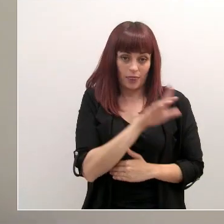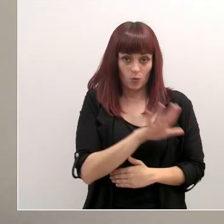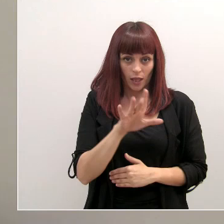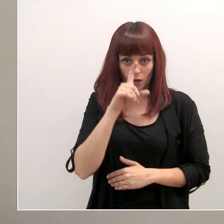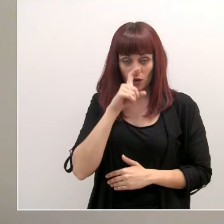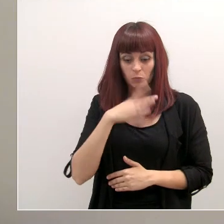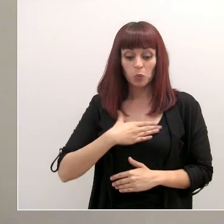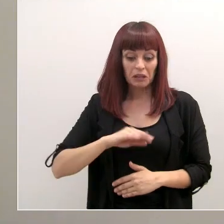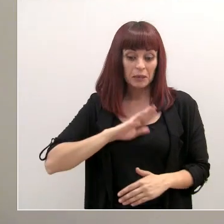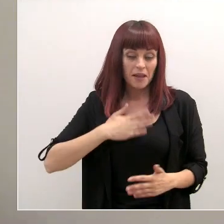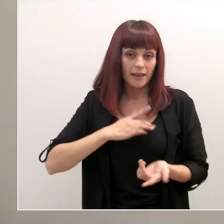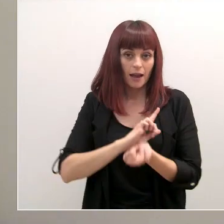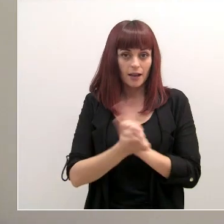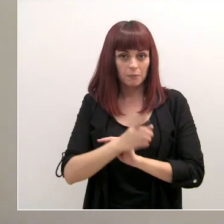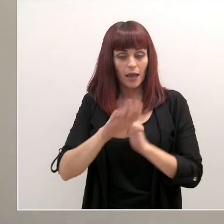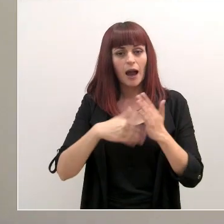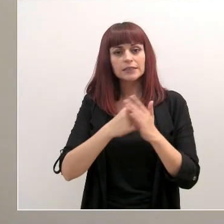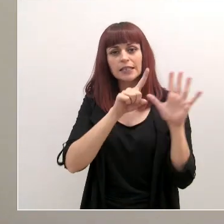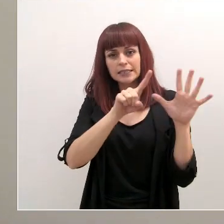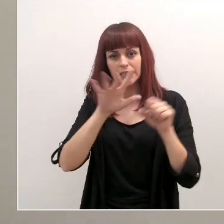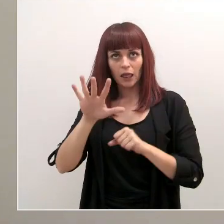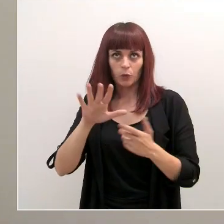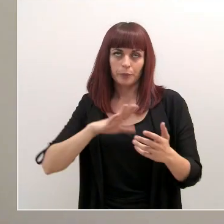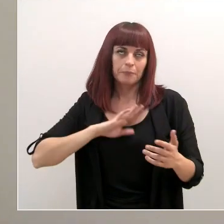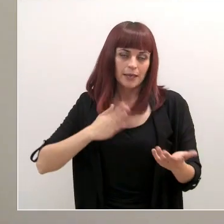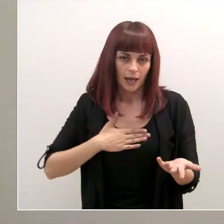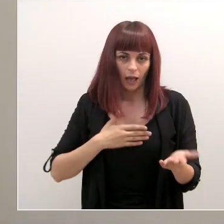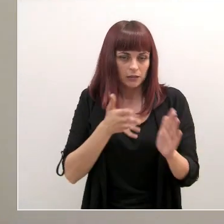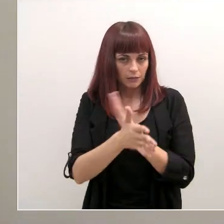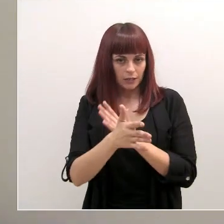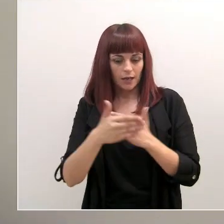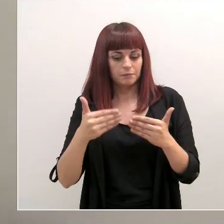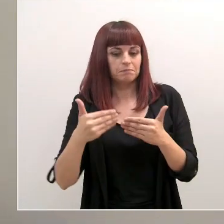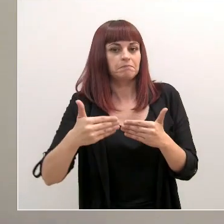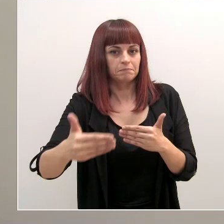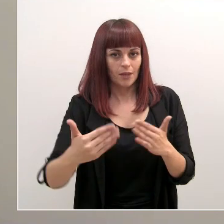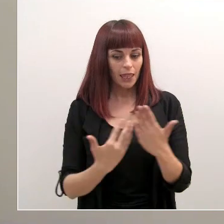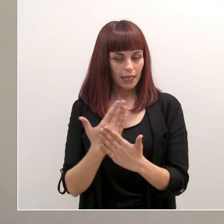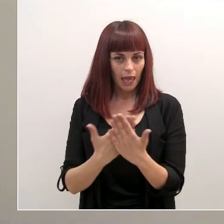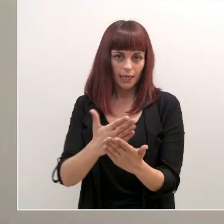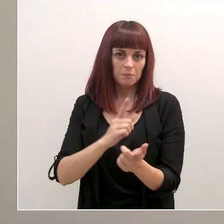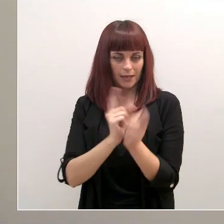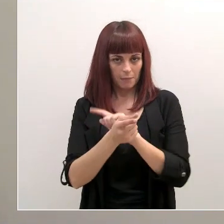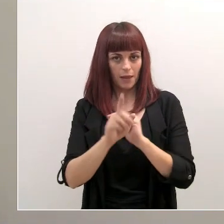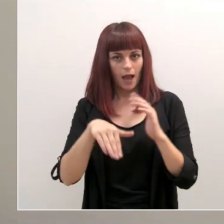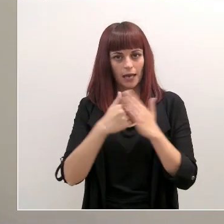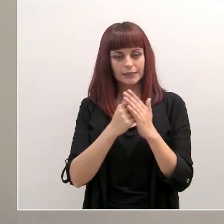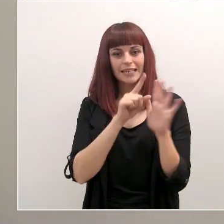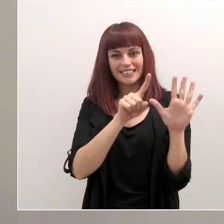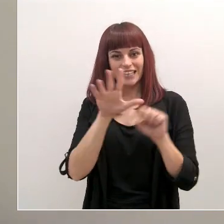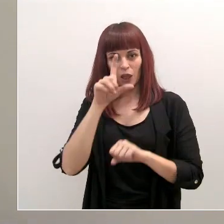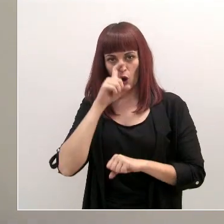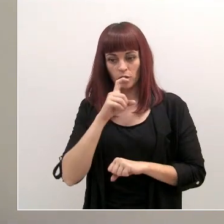muy posiblemente mañana sean los 65, vamos, no mañana, entendámonos con mañana como dentro de unos días,